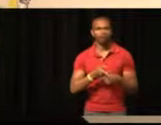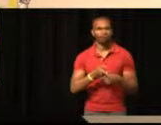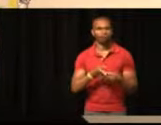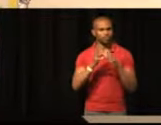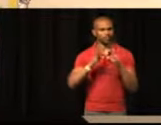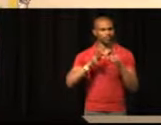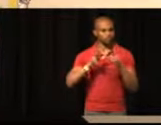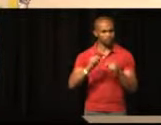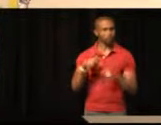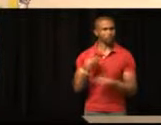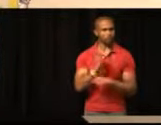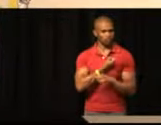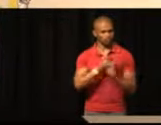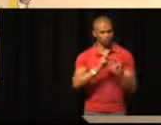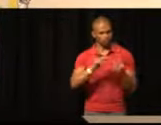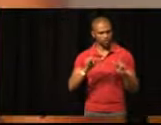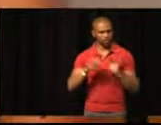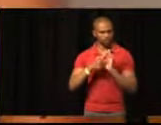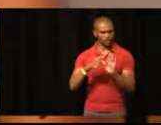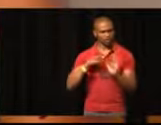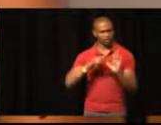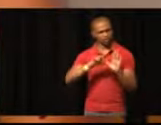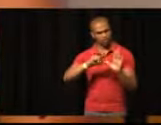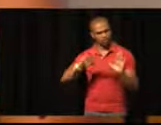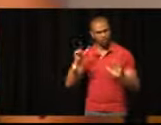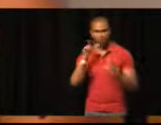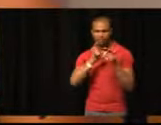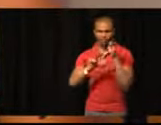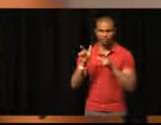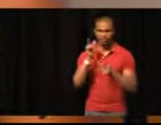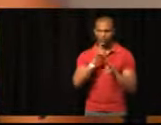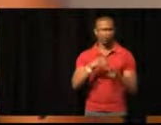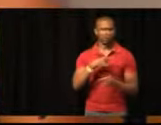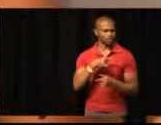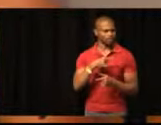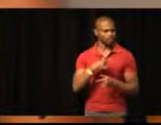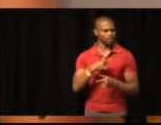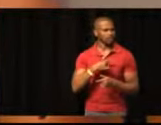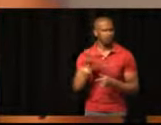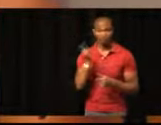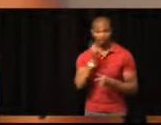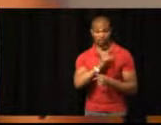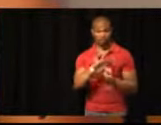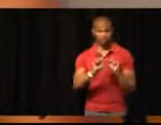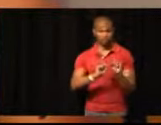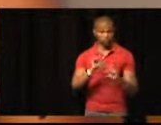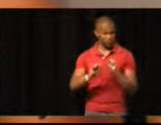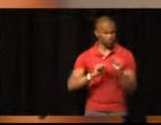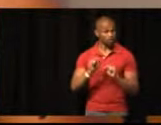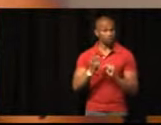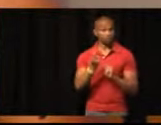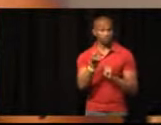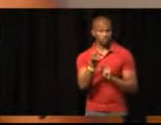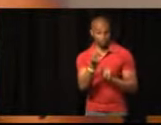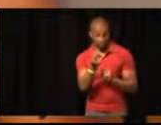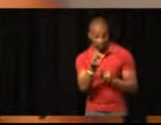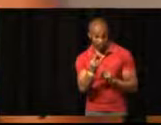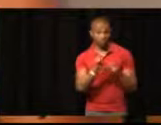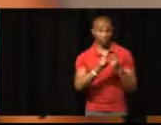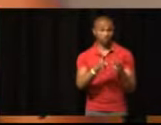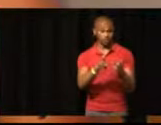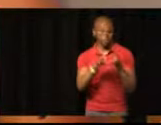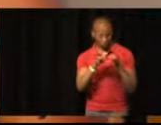que esa historia de que se engaña, de que quien gana el deporte para todos, hay ganancias que son